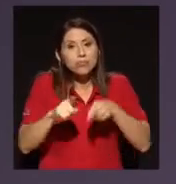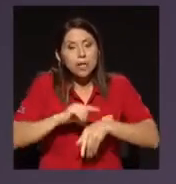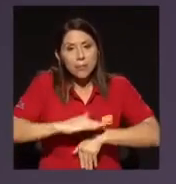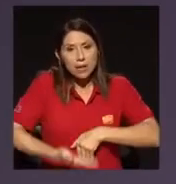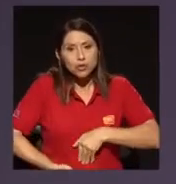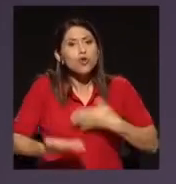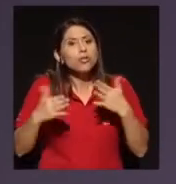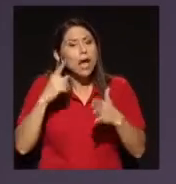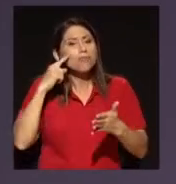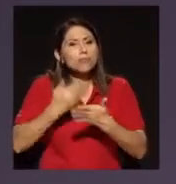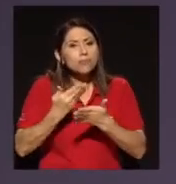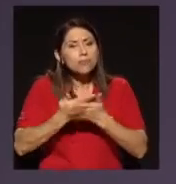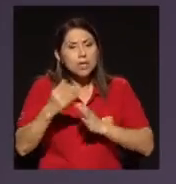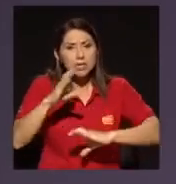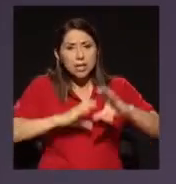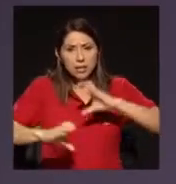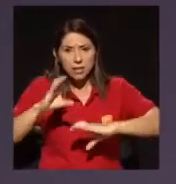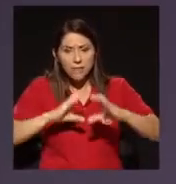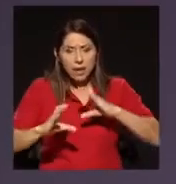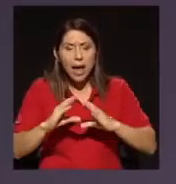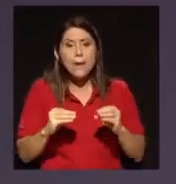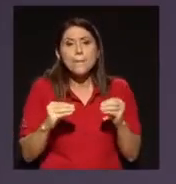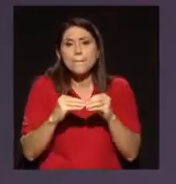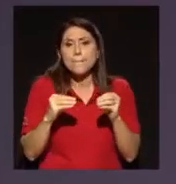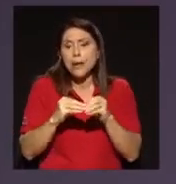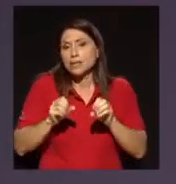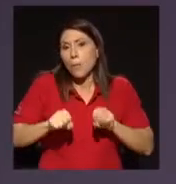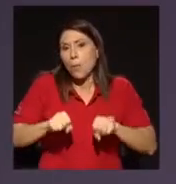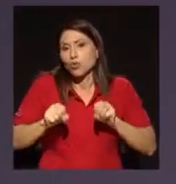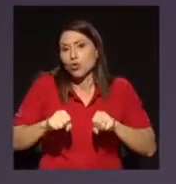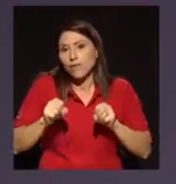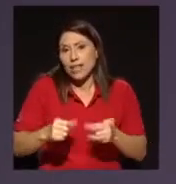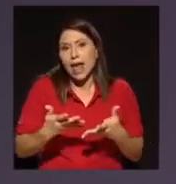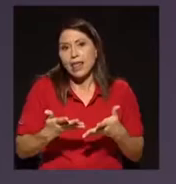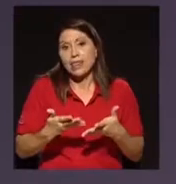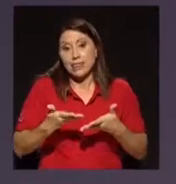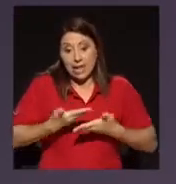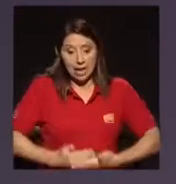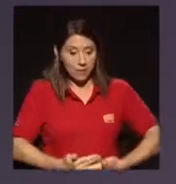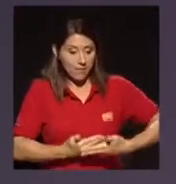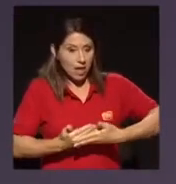con evidencia científica que hay más probabilidad de tener un bajo peso al nacer,